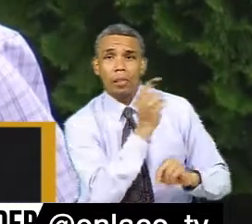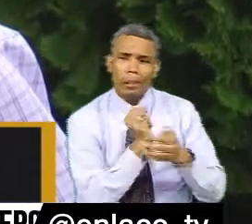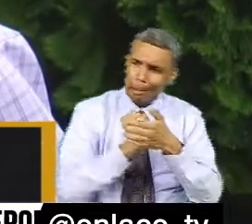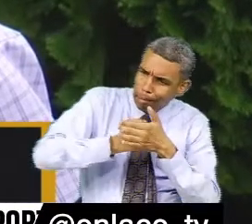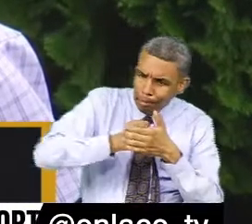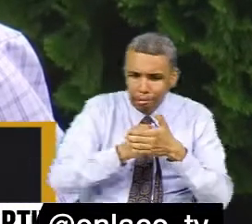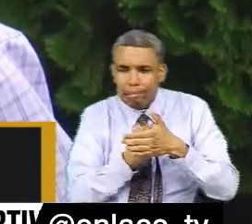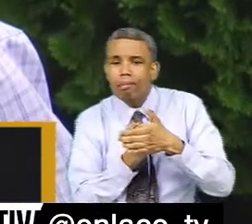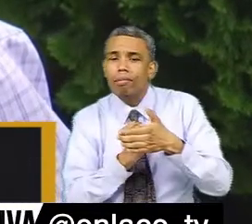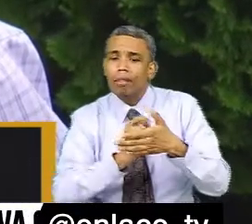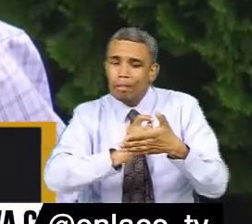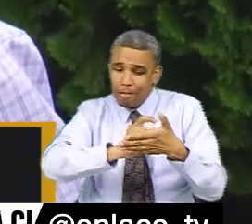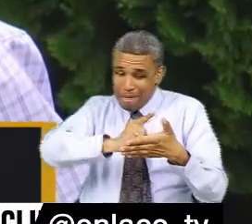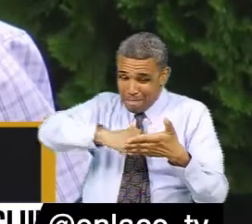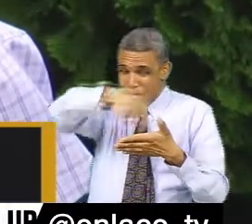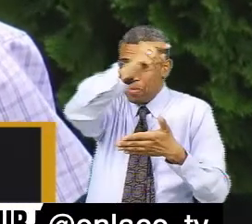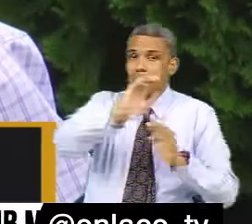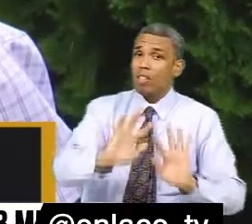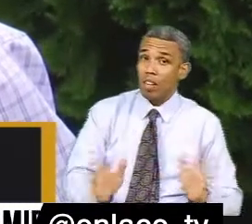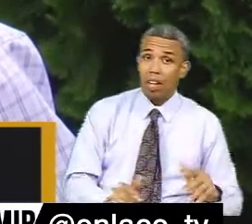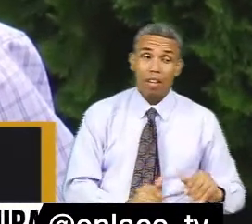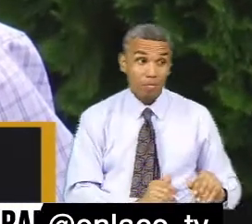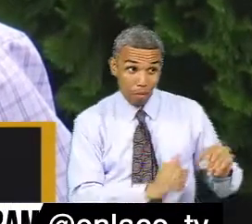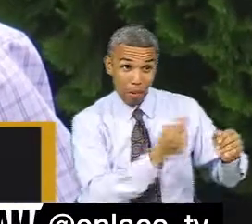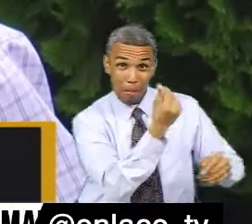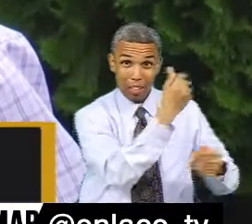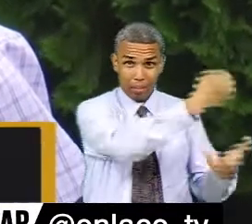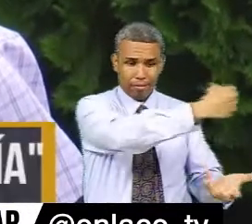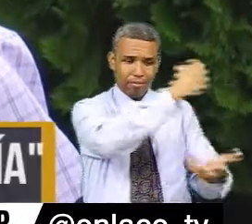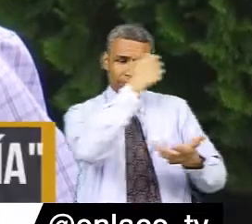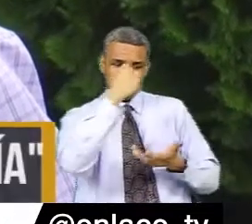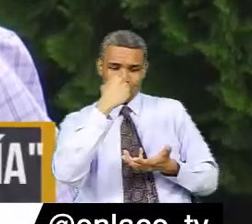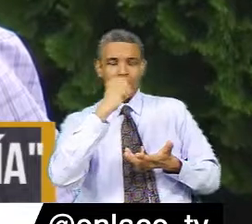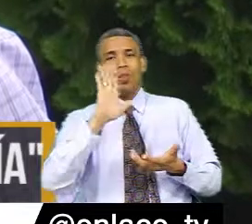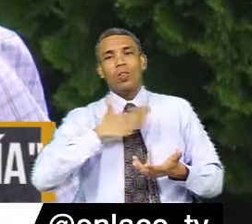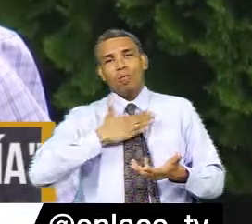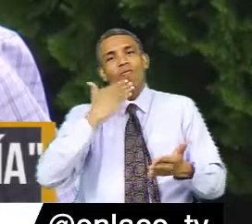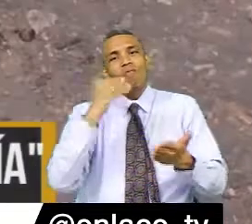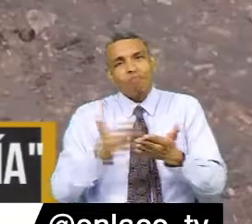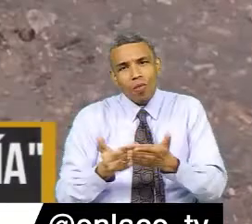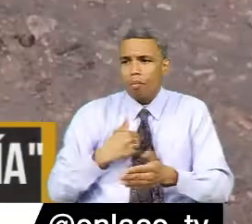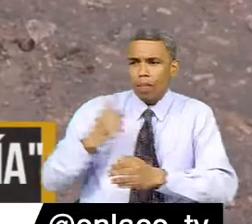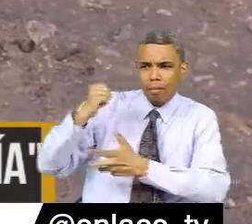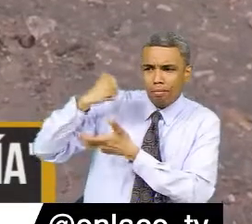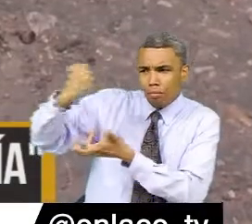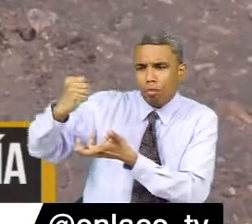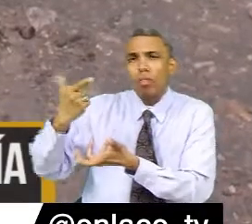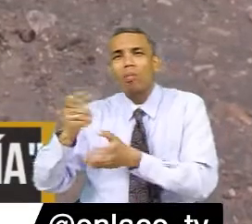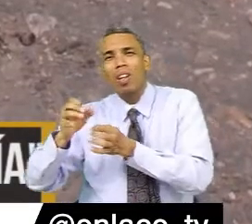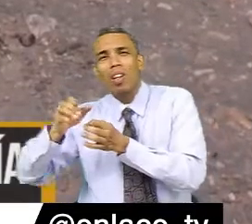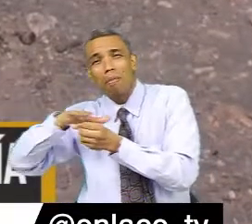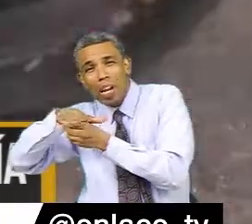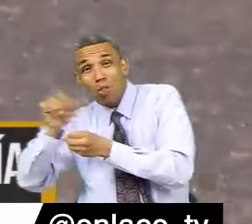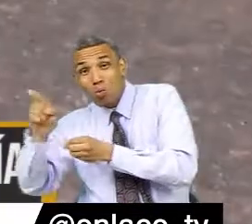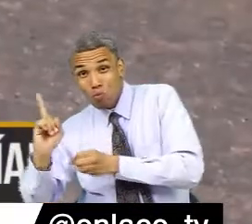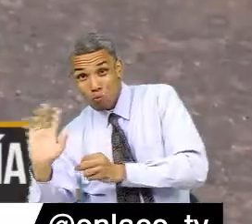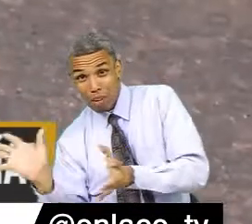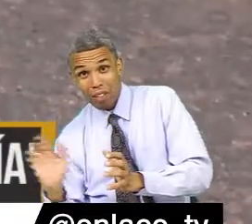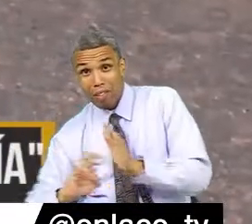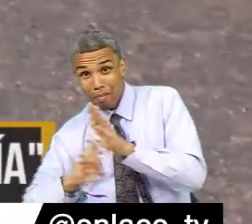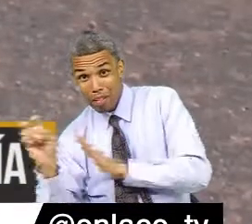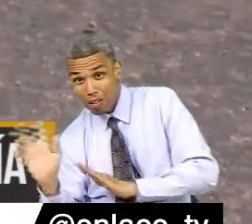apruebe esos recursos para favorecer a la comunidad y realmente llegarle a muchos sectores que necesitan arreglo de vías. Mencionan que una